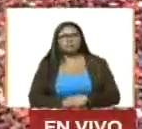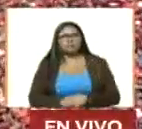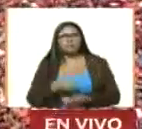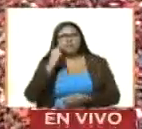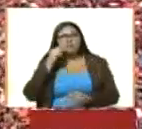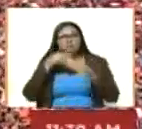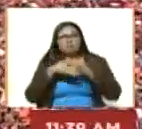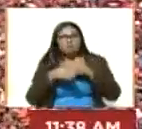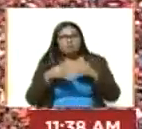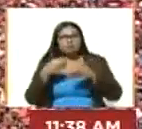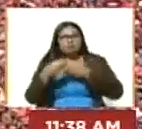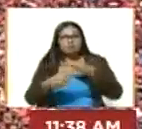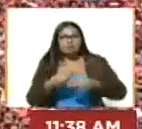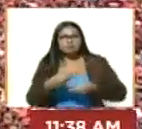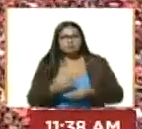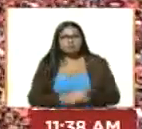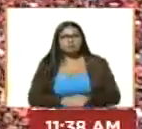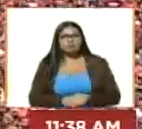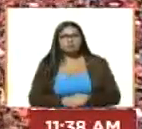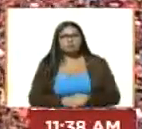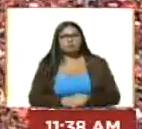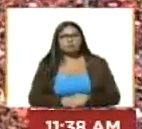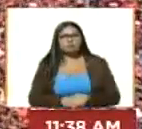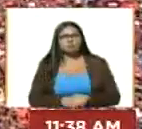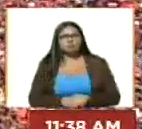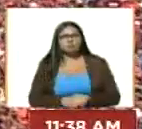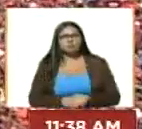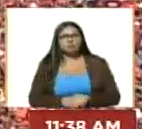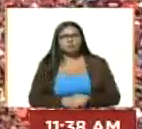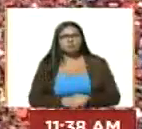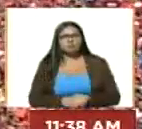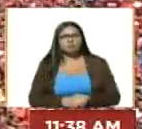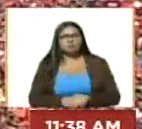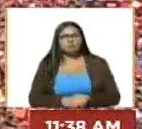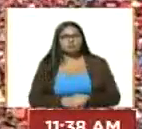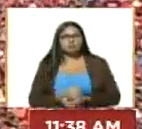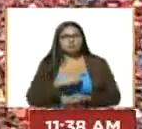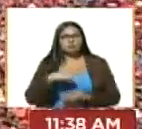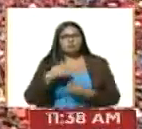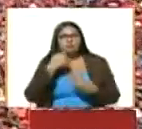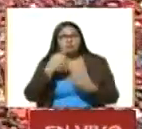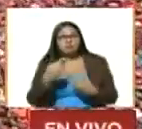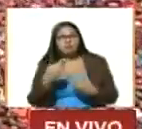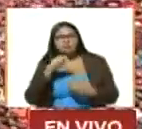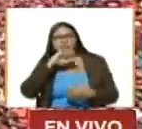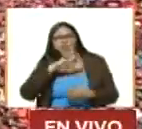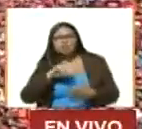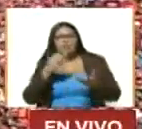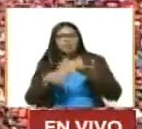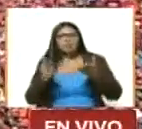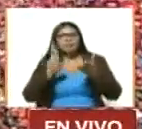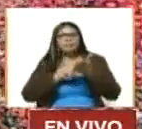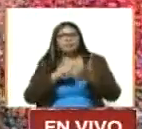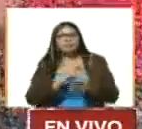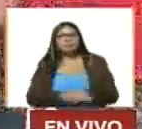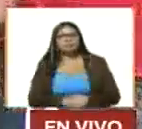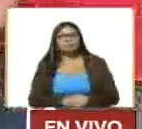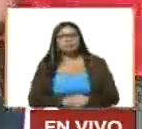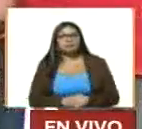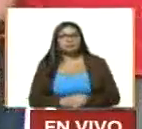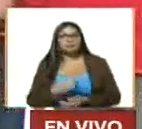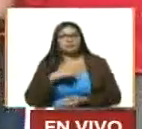intervención en la avenida Juncal. Y cuando digo la historia se repite, es